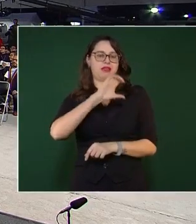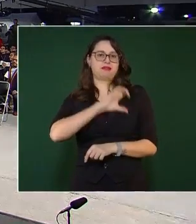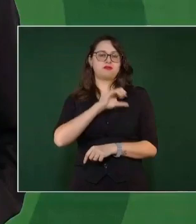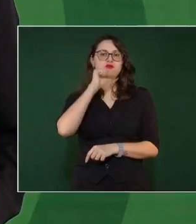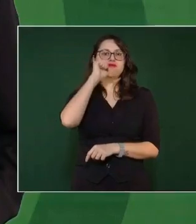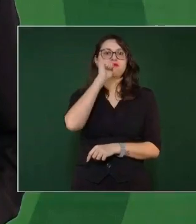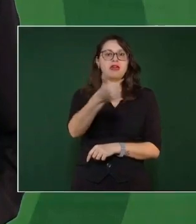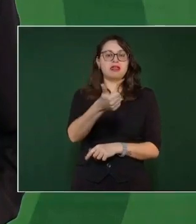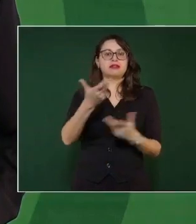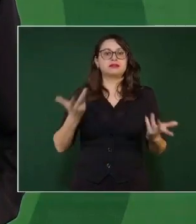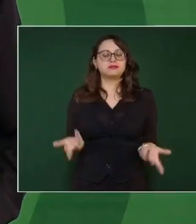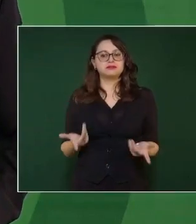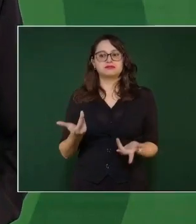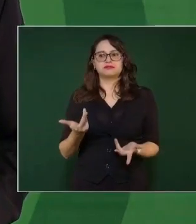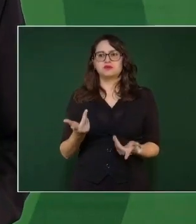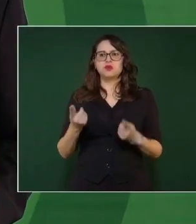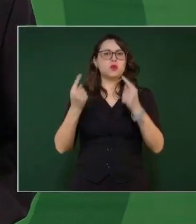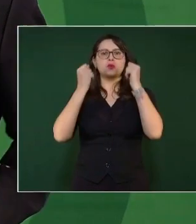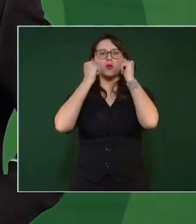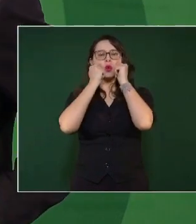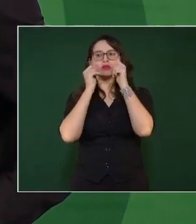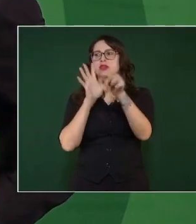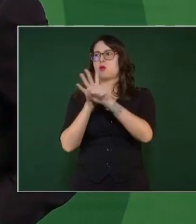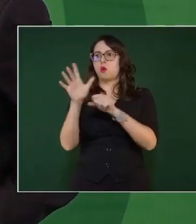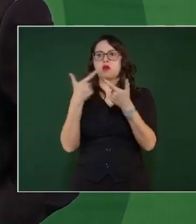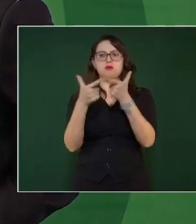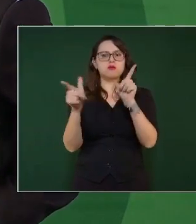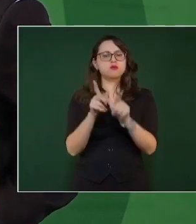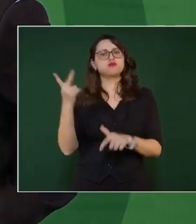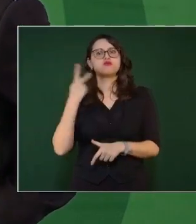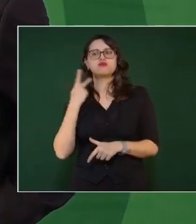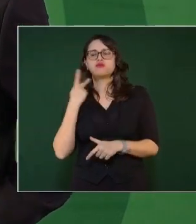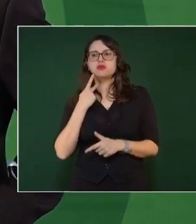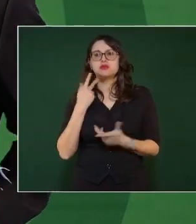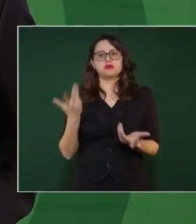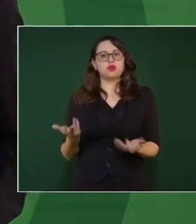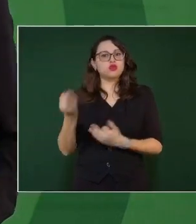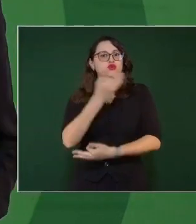mismo, es que le vaya muy, pero muy bien, y muy, muy agradecido, señor presidente,